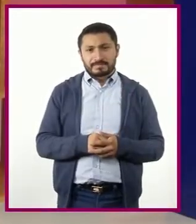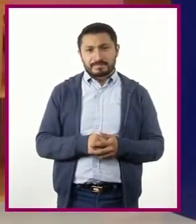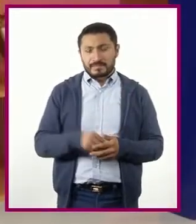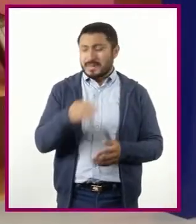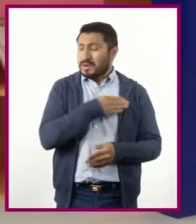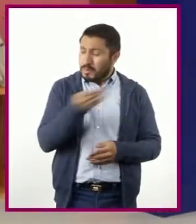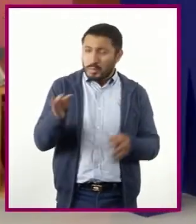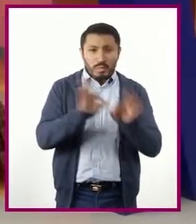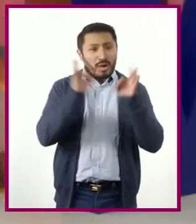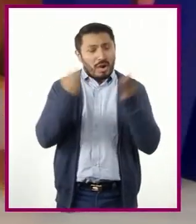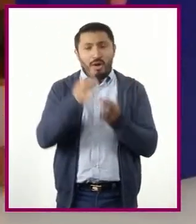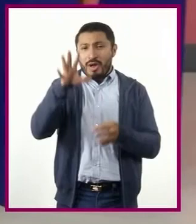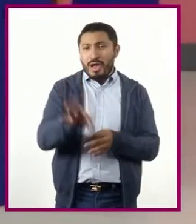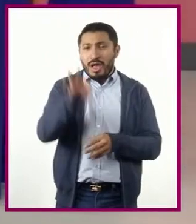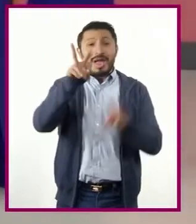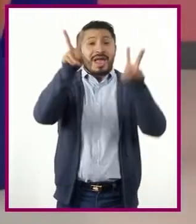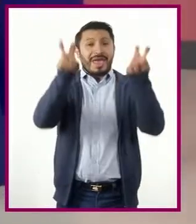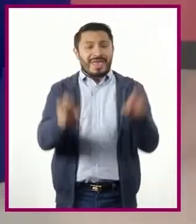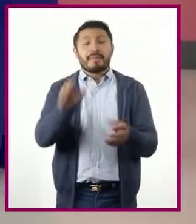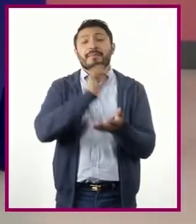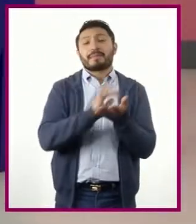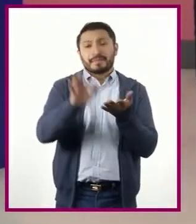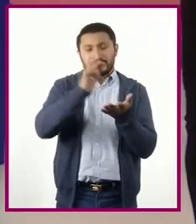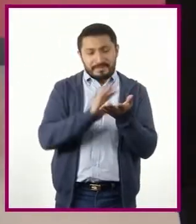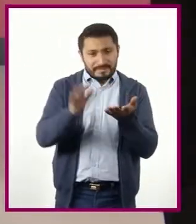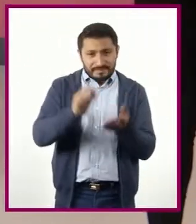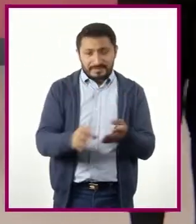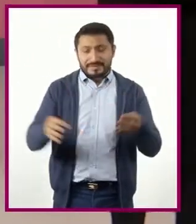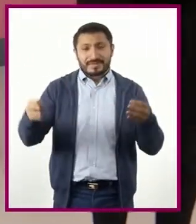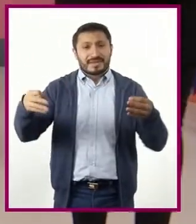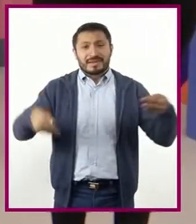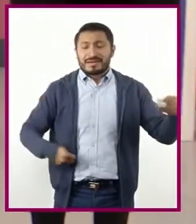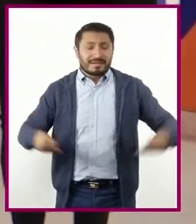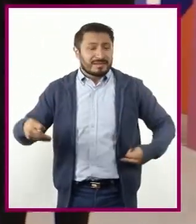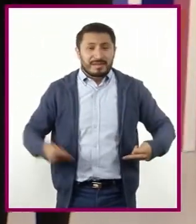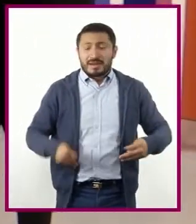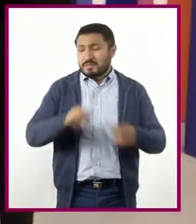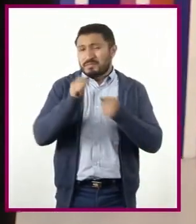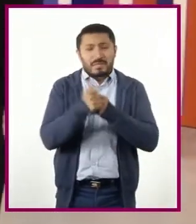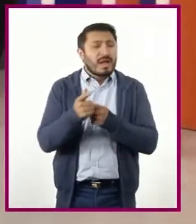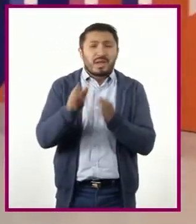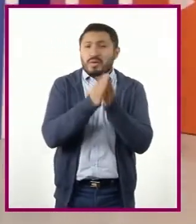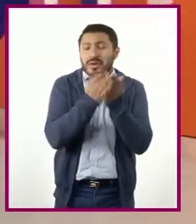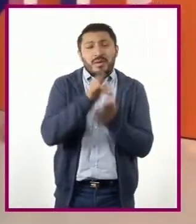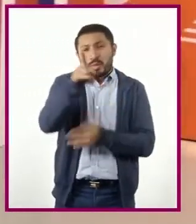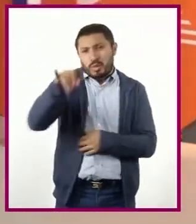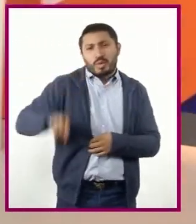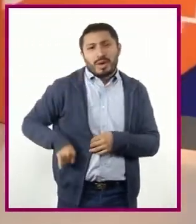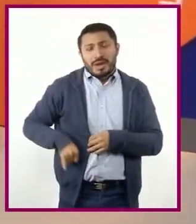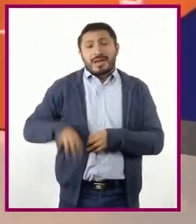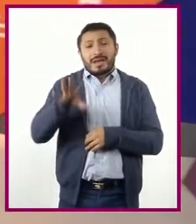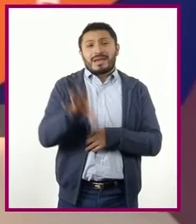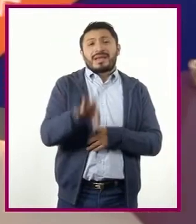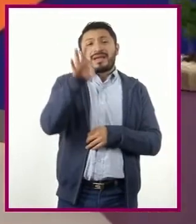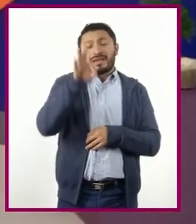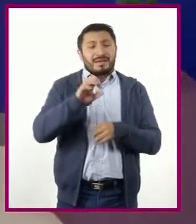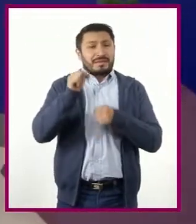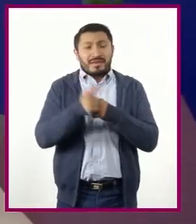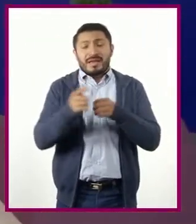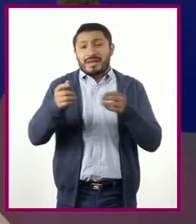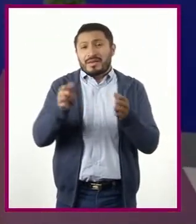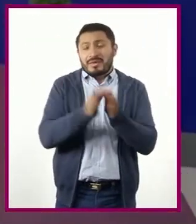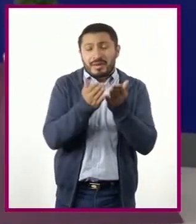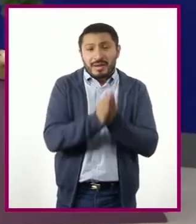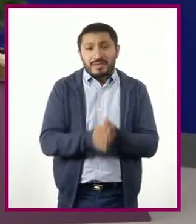buena manera de elegir un tema es leer una obra literaria de nuestro interés. Hemos seleccionado un fragmento de la obra